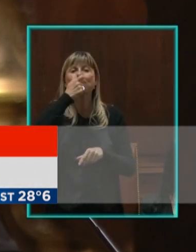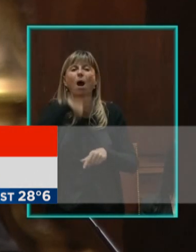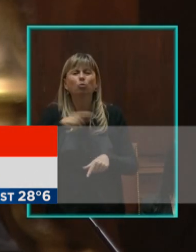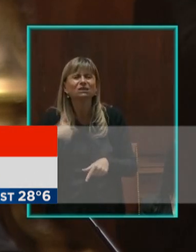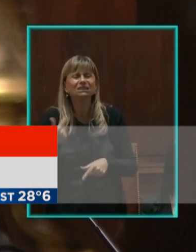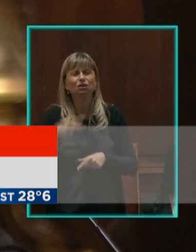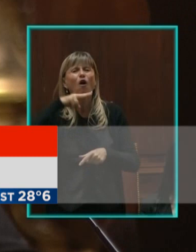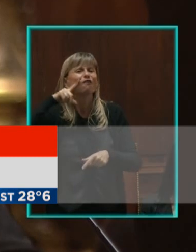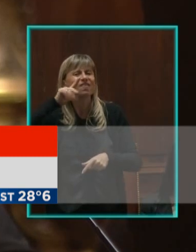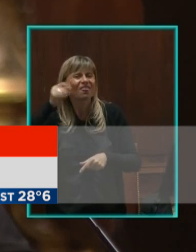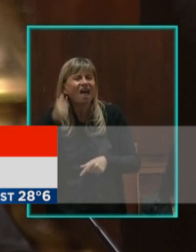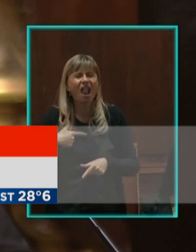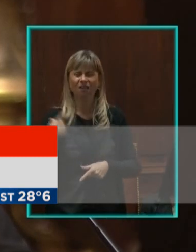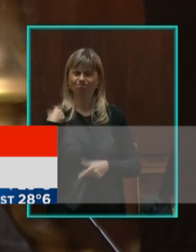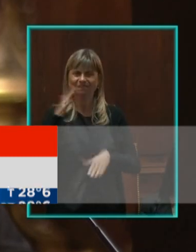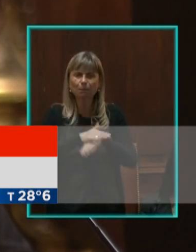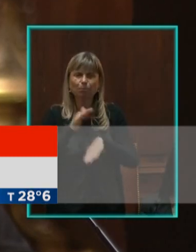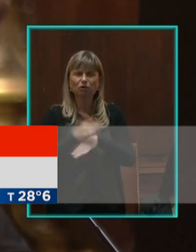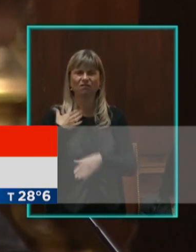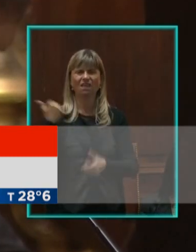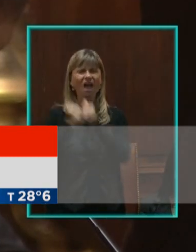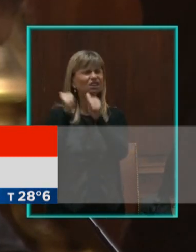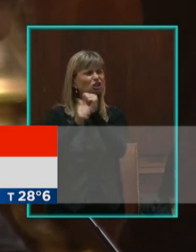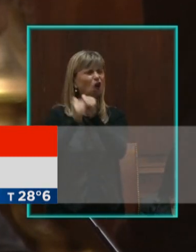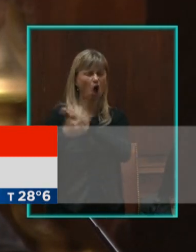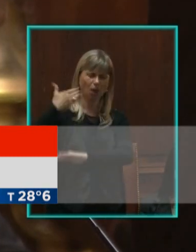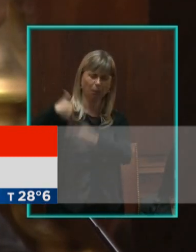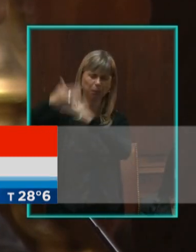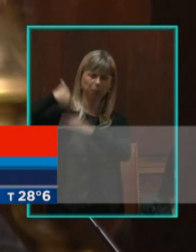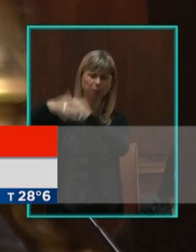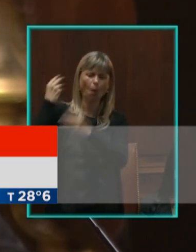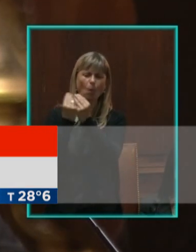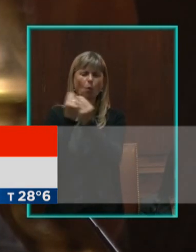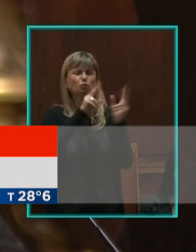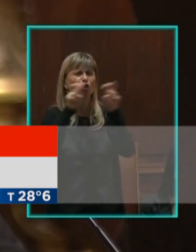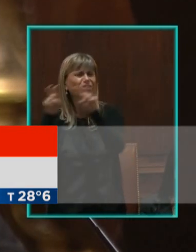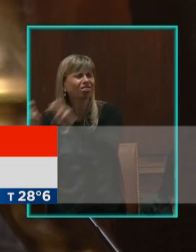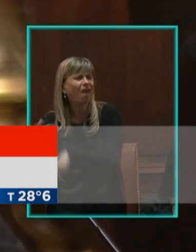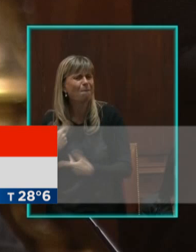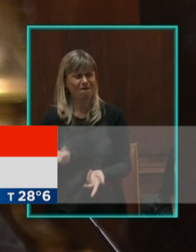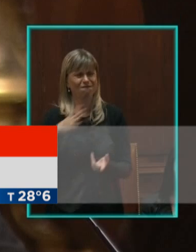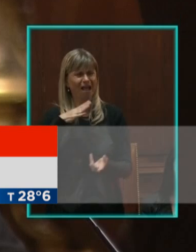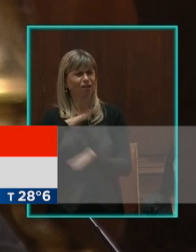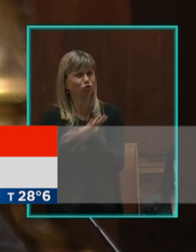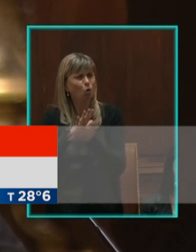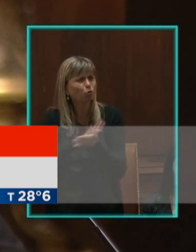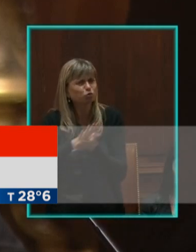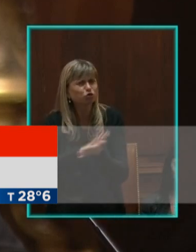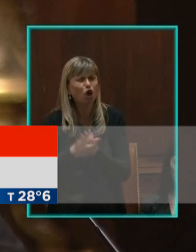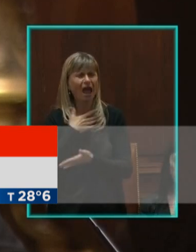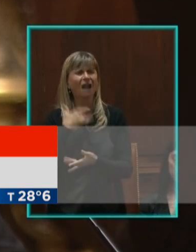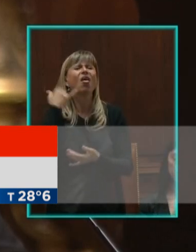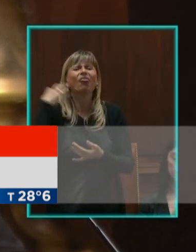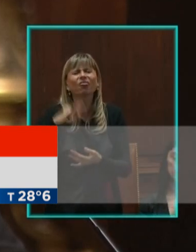responsabilidad histórica que nos encomendaron para que resolvamos temas que hace tanto tiempo están pendientes y que no se pueden resolver sino trabajando en